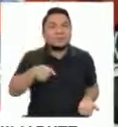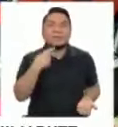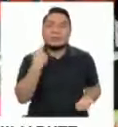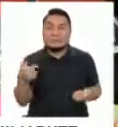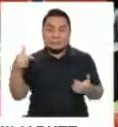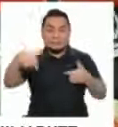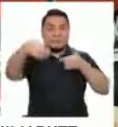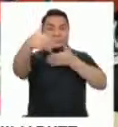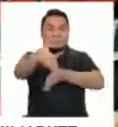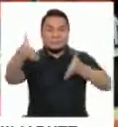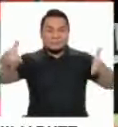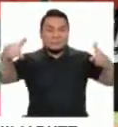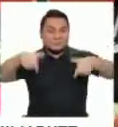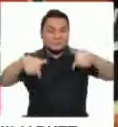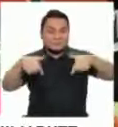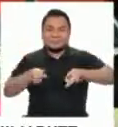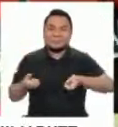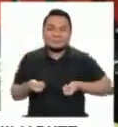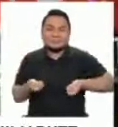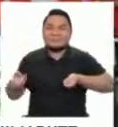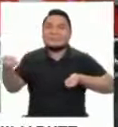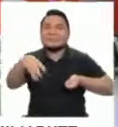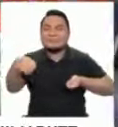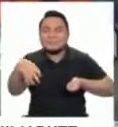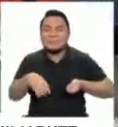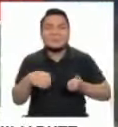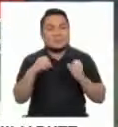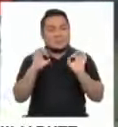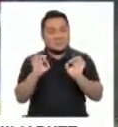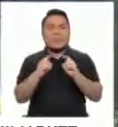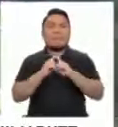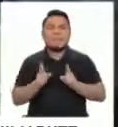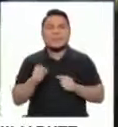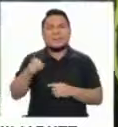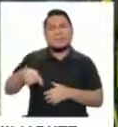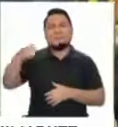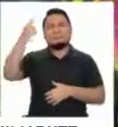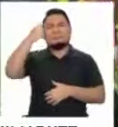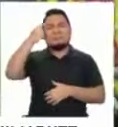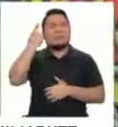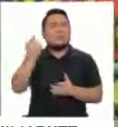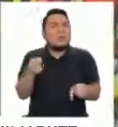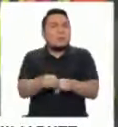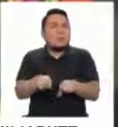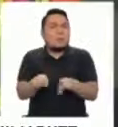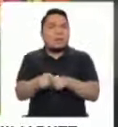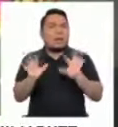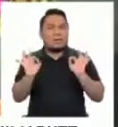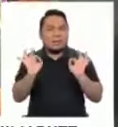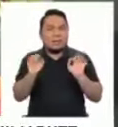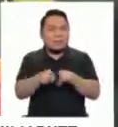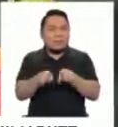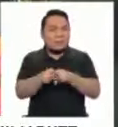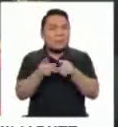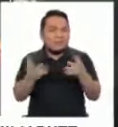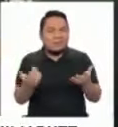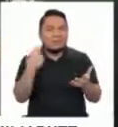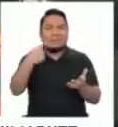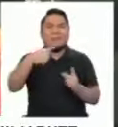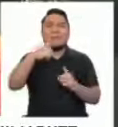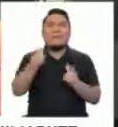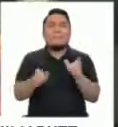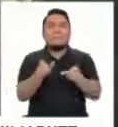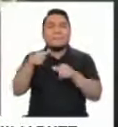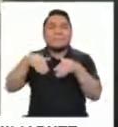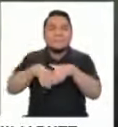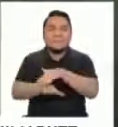market tradicional. La gente del Vale Todo Downtown lo que quiere es que el comprador viva